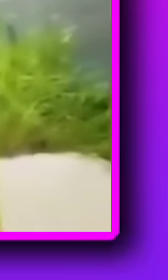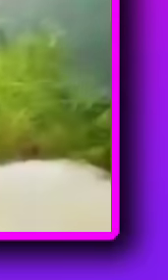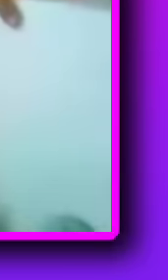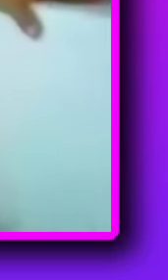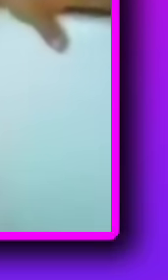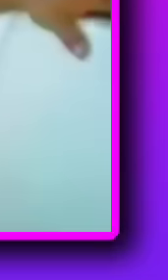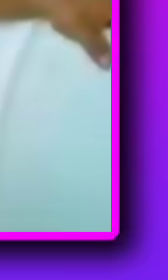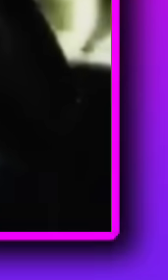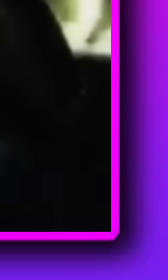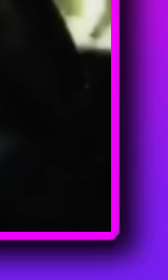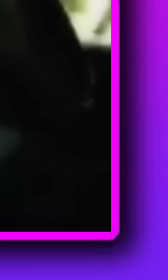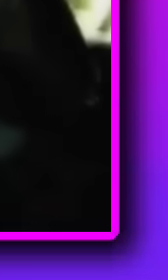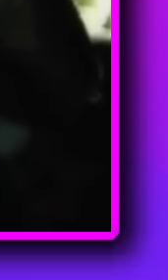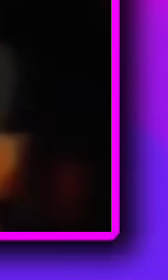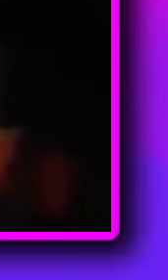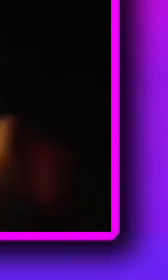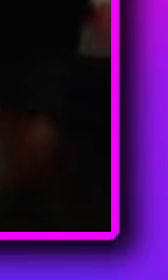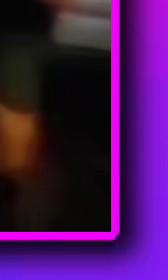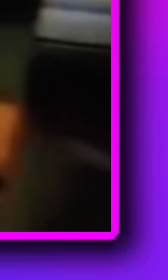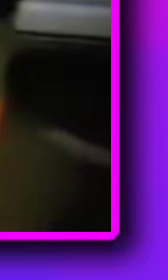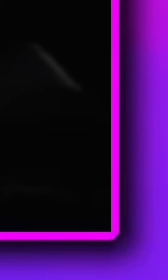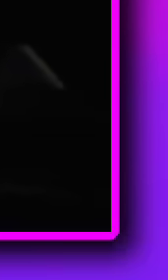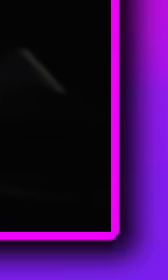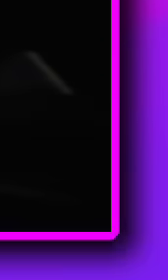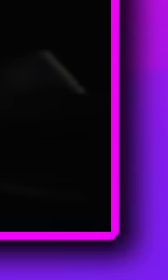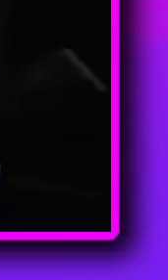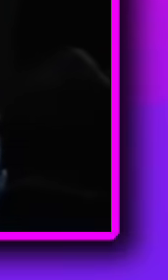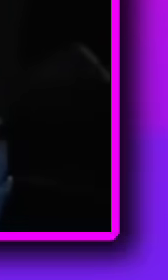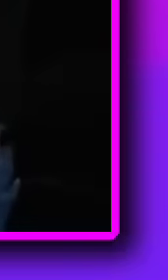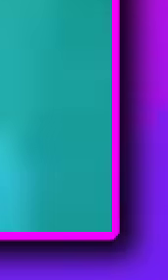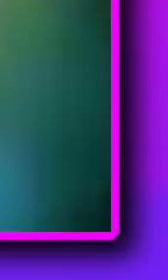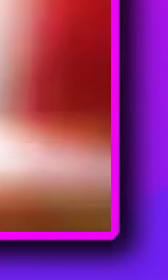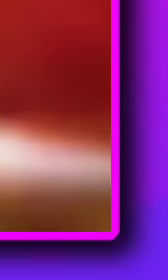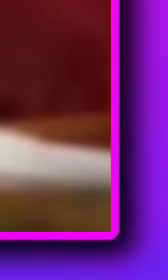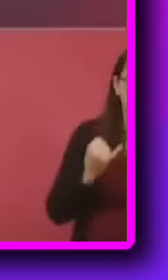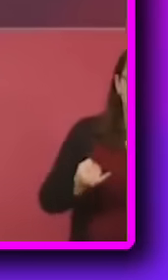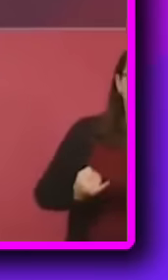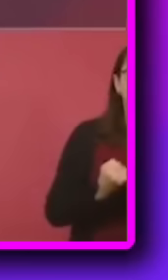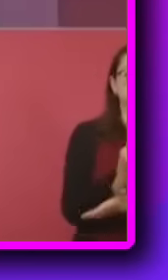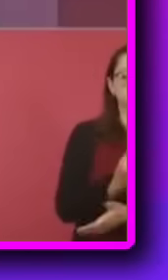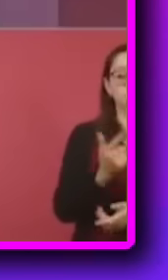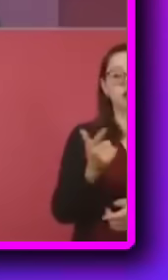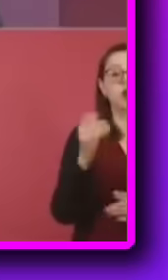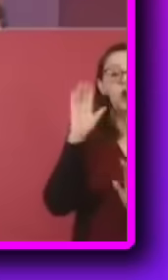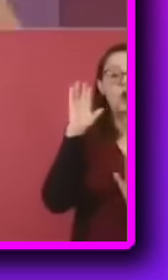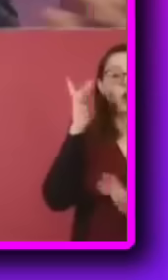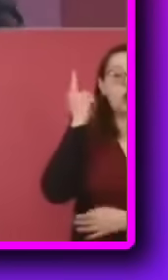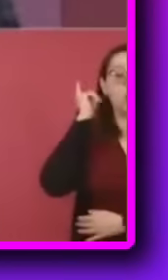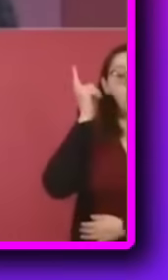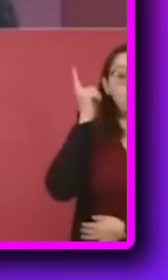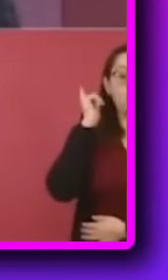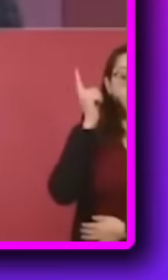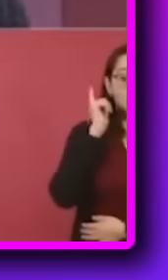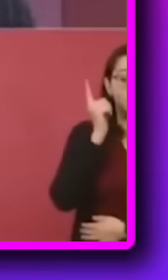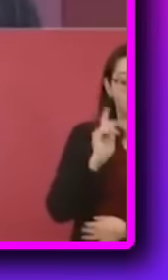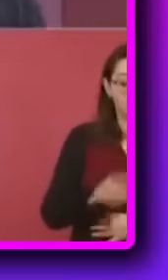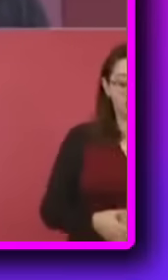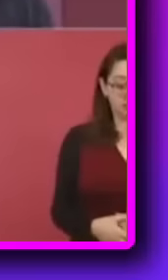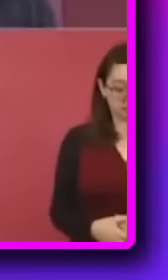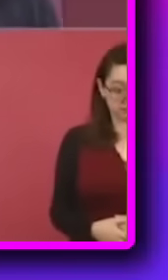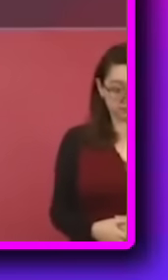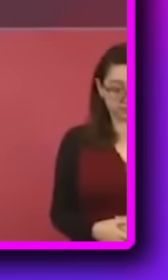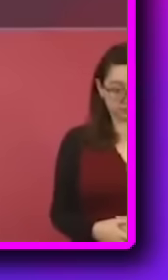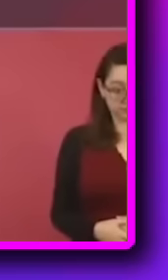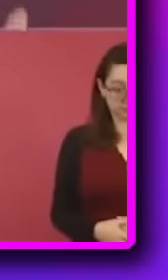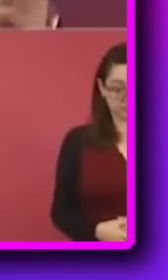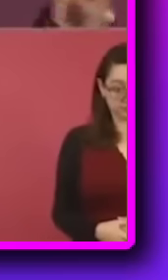y micrófono al pueblo pobre, ese que supuestamente defiende López Obrador. Esto le caló a este inquilino